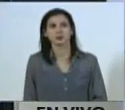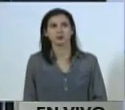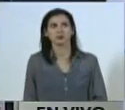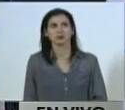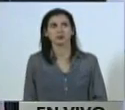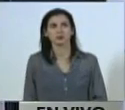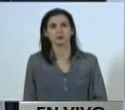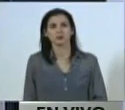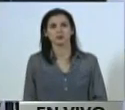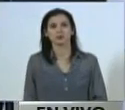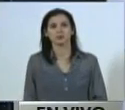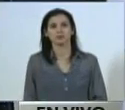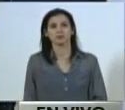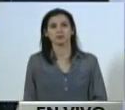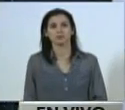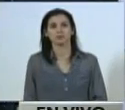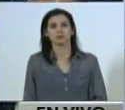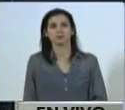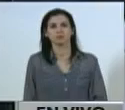Mr. President,